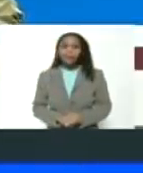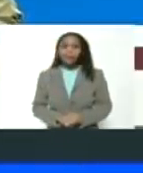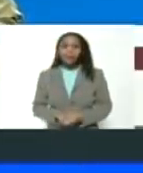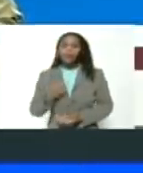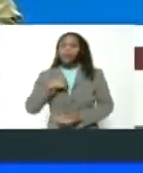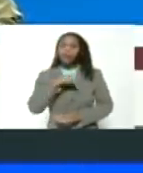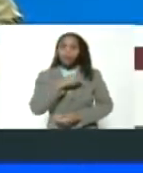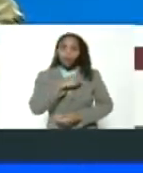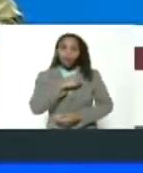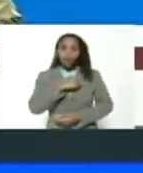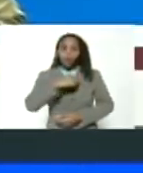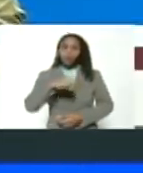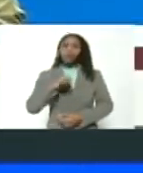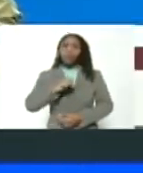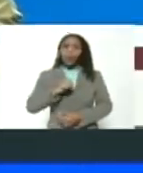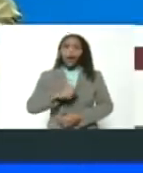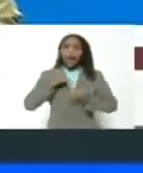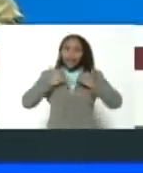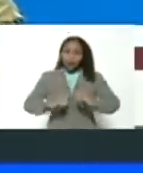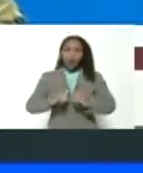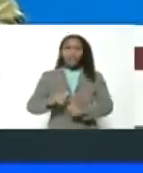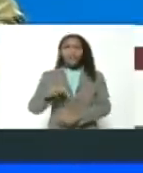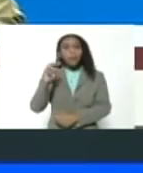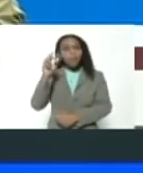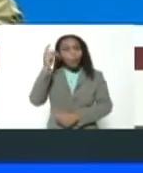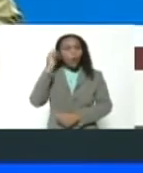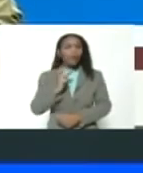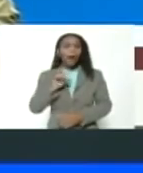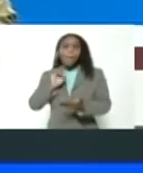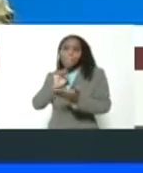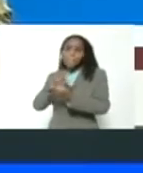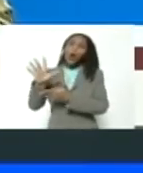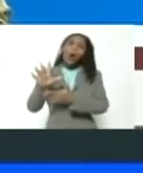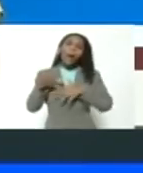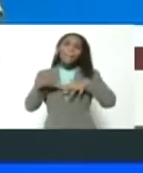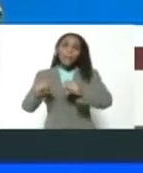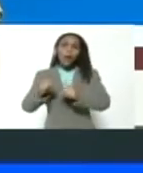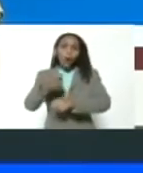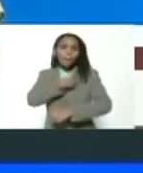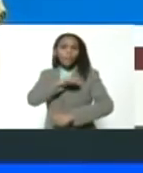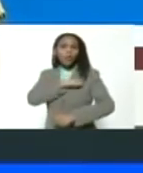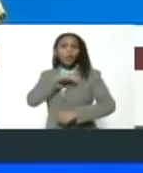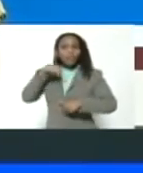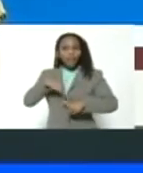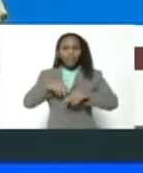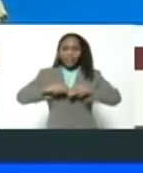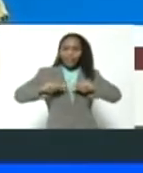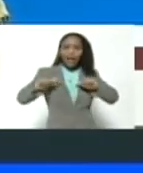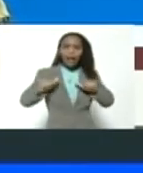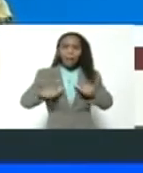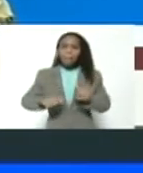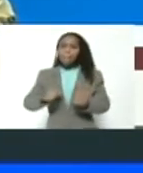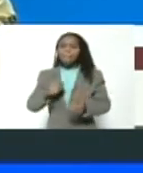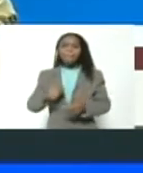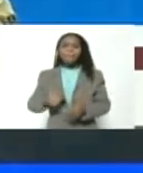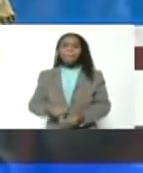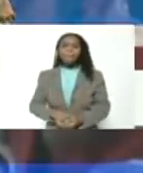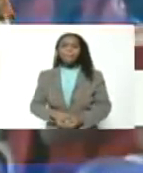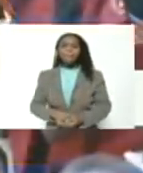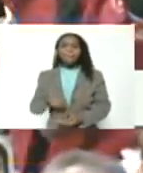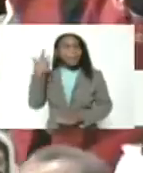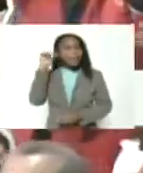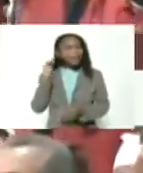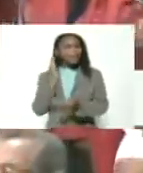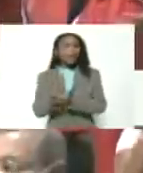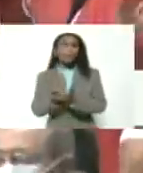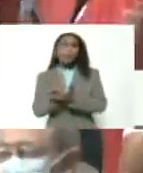Nosotros somos los hijos de Bolívar, que expulsamos al imperio español de esta tierra para siempre.